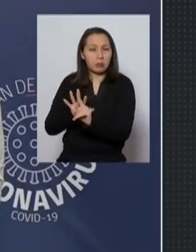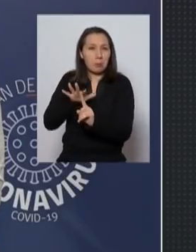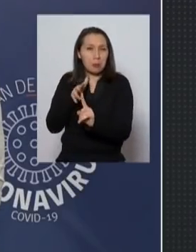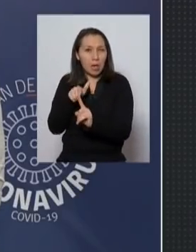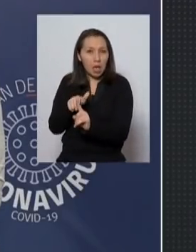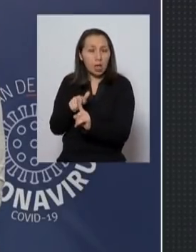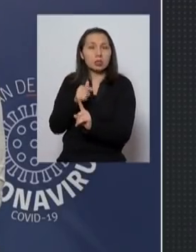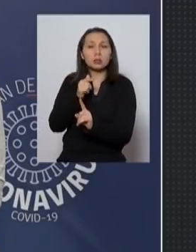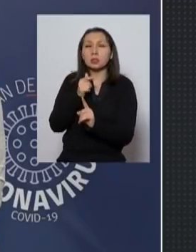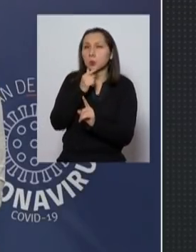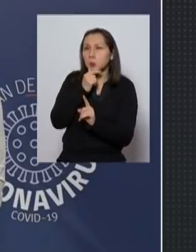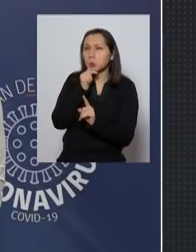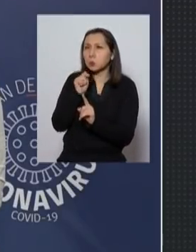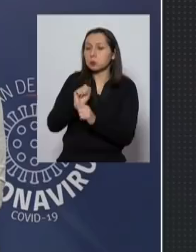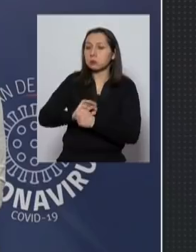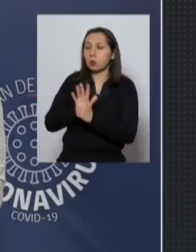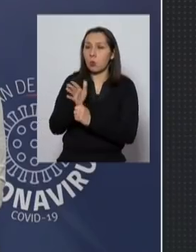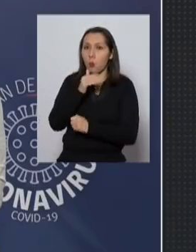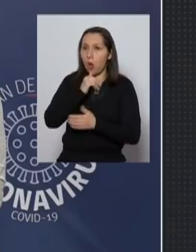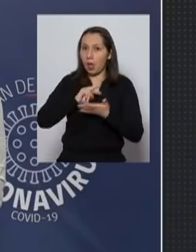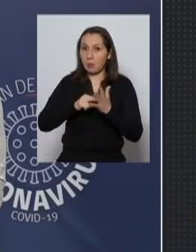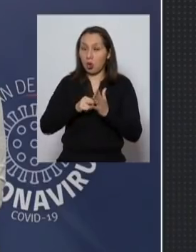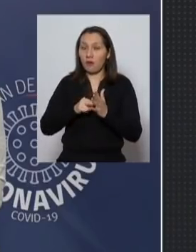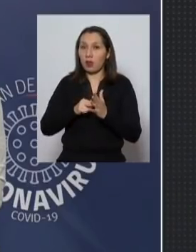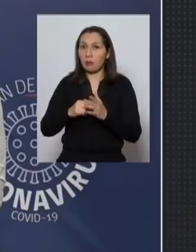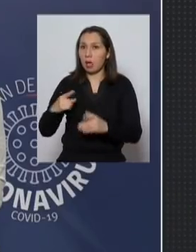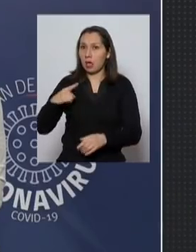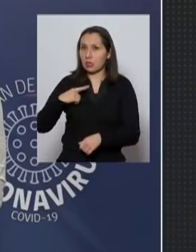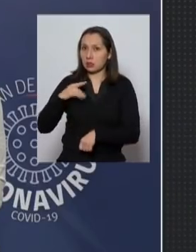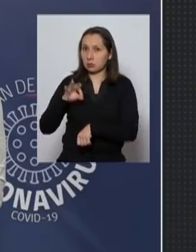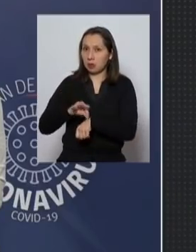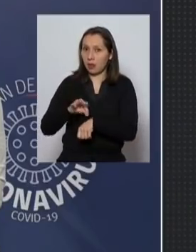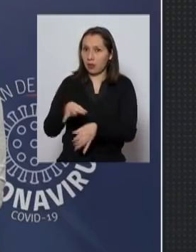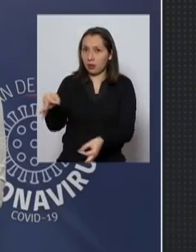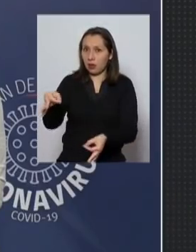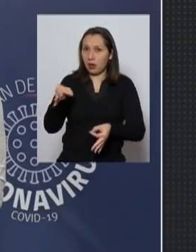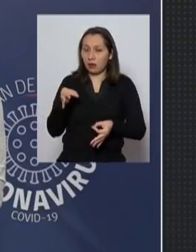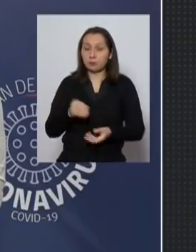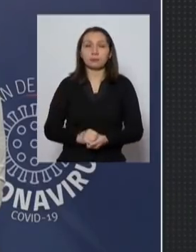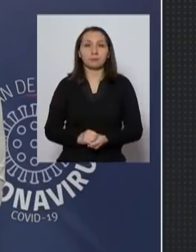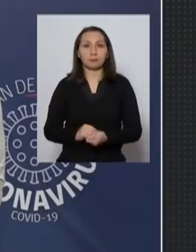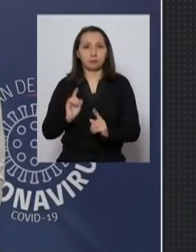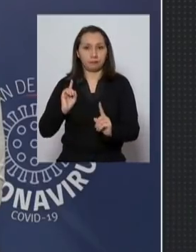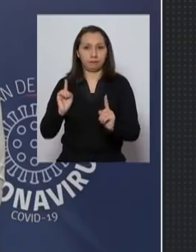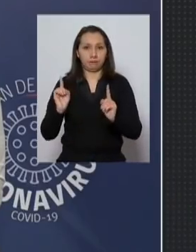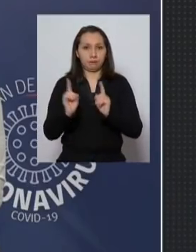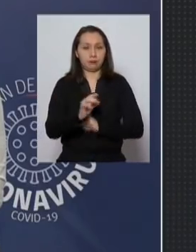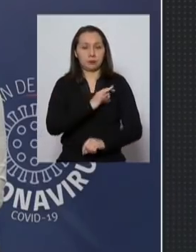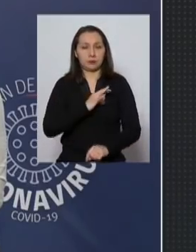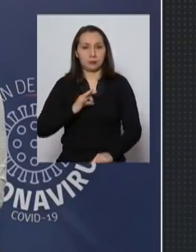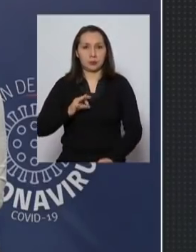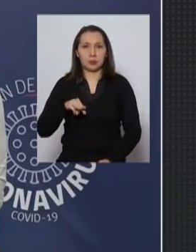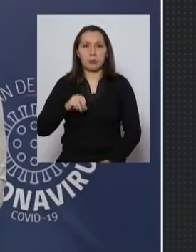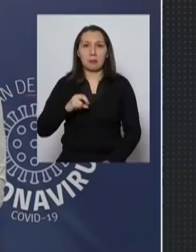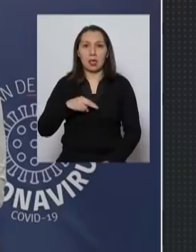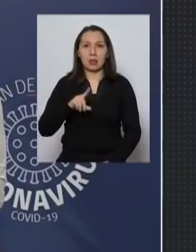probables no van a tener problemas para sus licencias médicas? Cedo la palabra al ministro